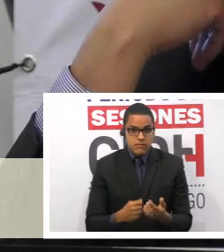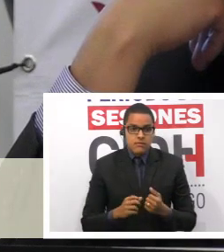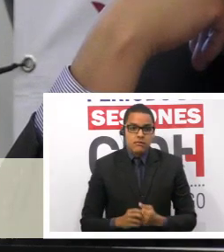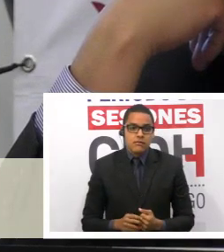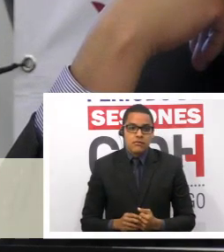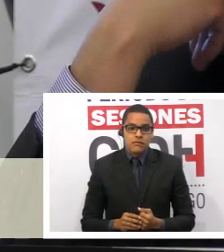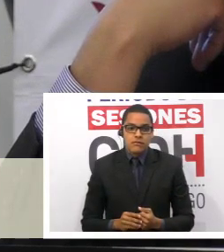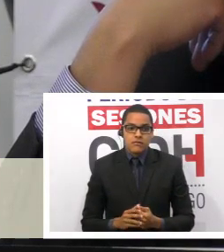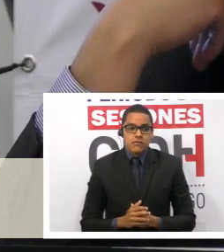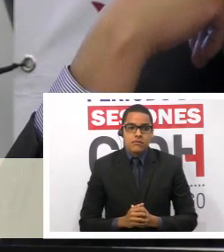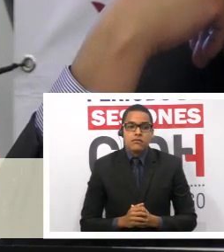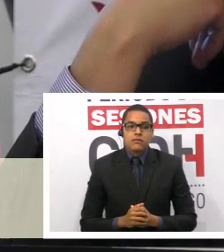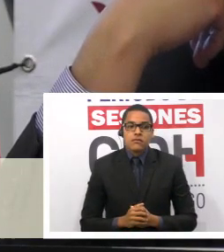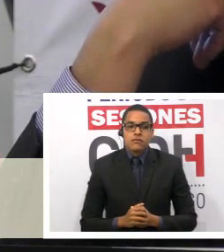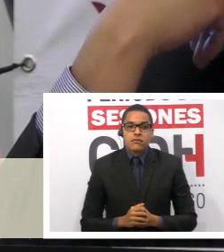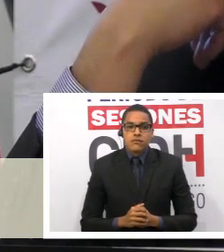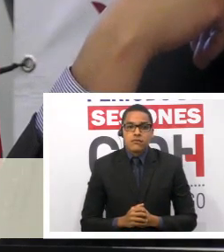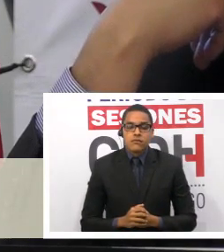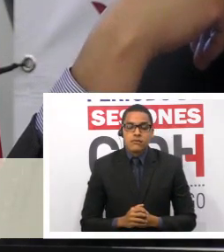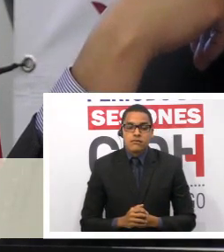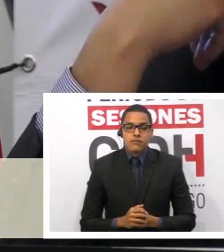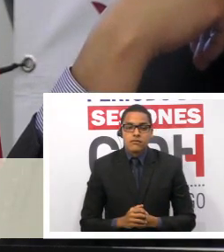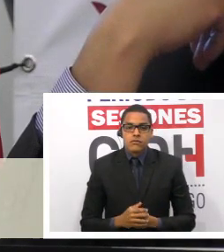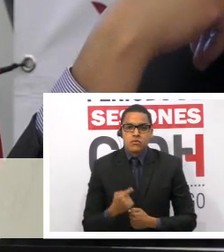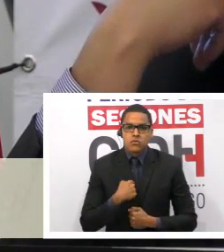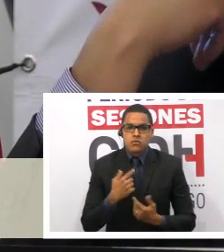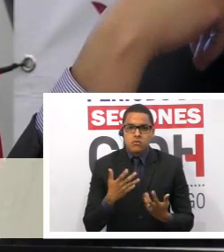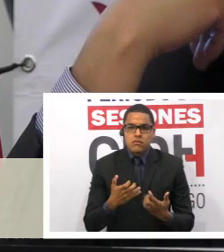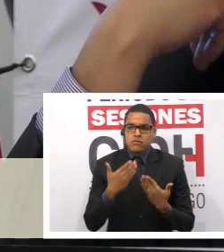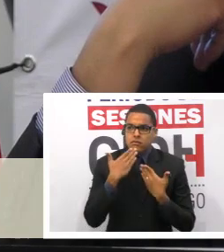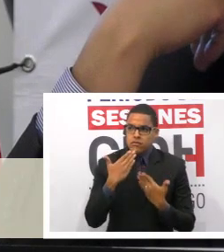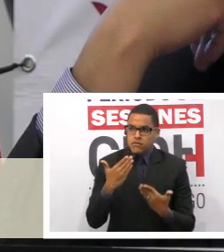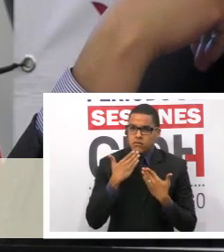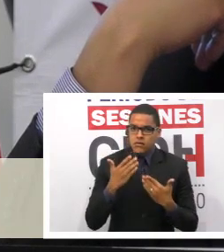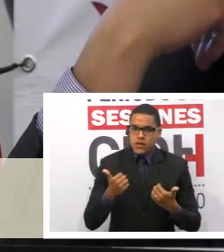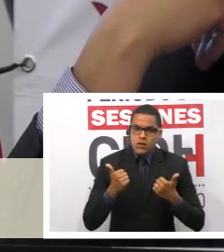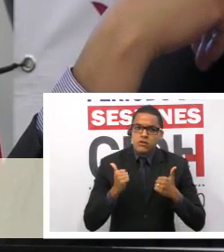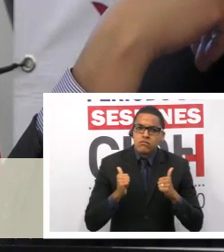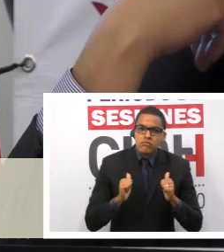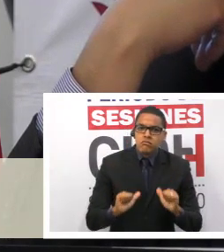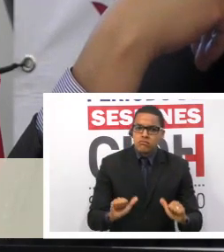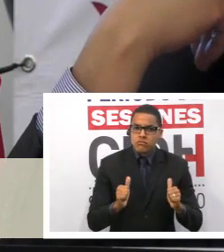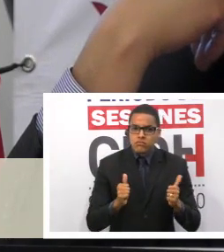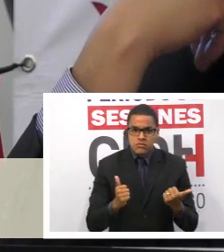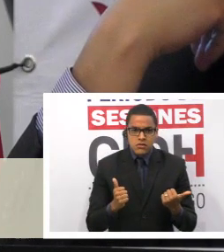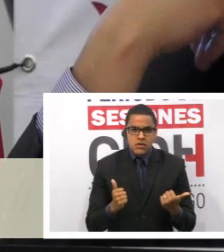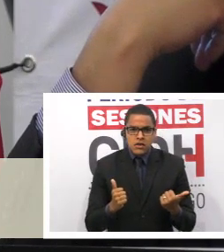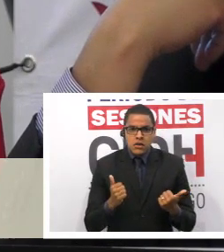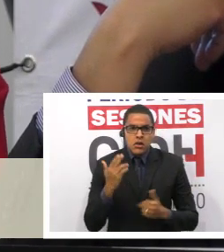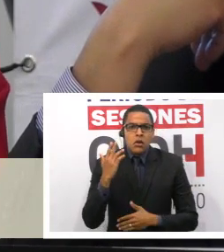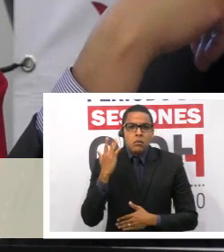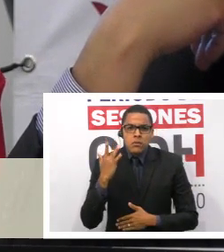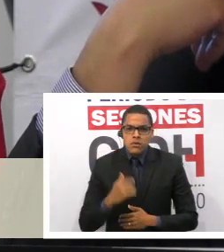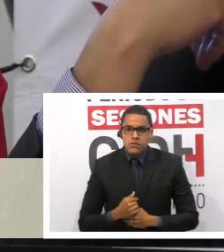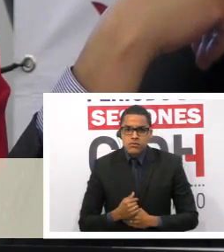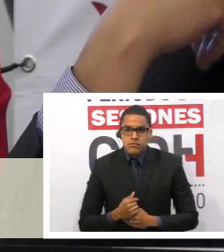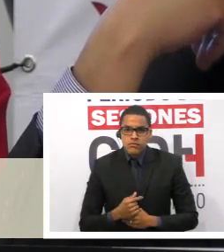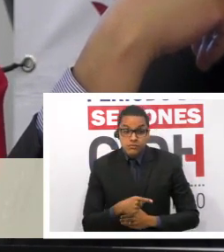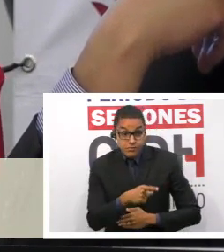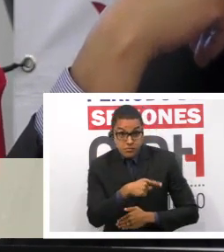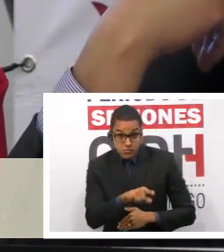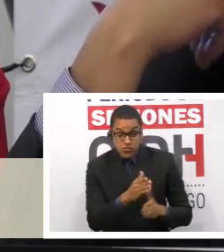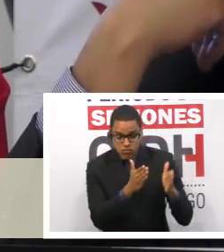como bien explicitaron y les quiero agradecer muchísimo también el esfuerzo de coordinación que han hecho para hacer una presentación tan sintética